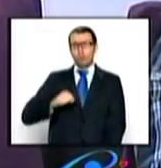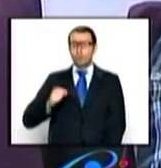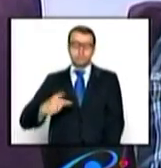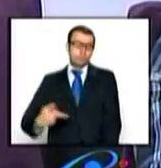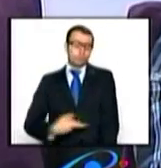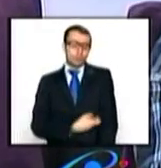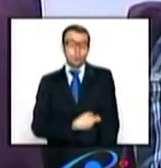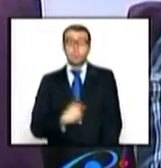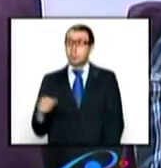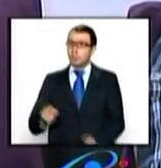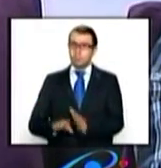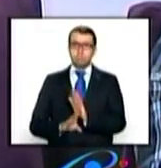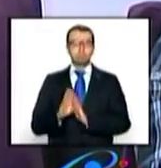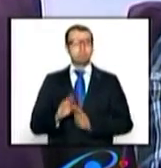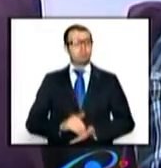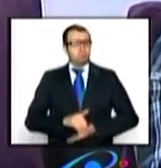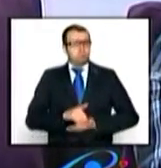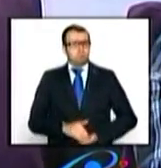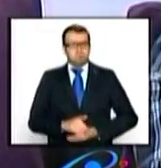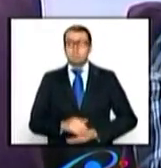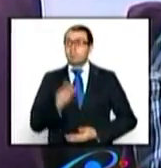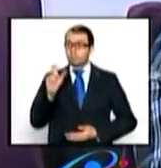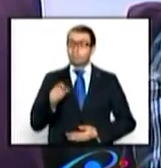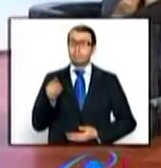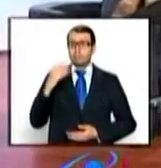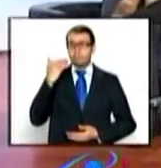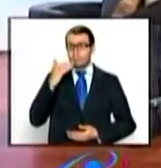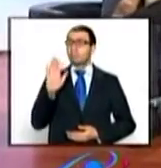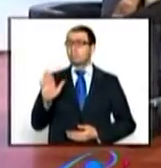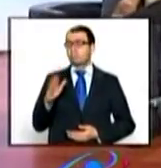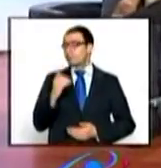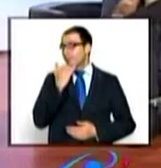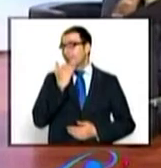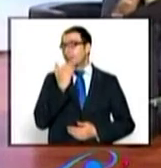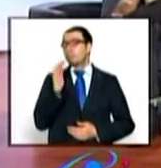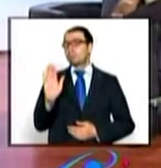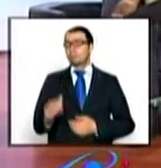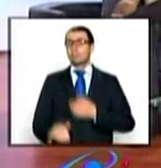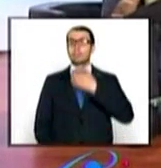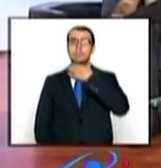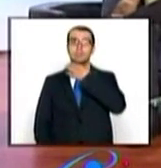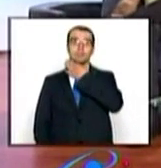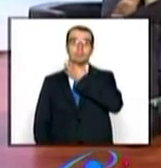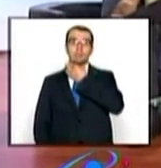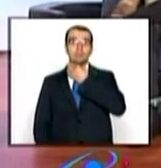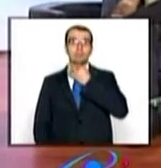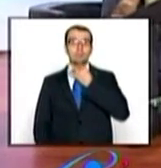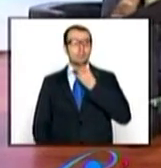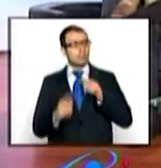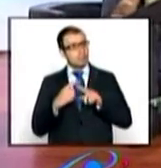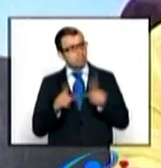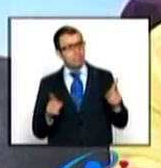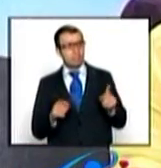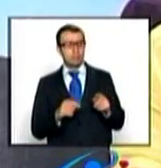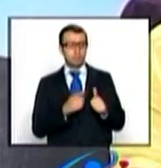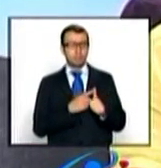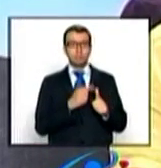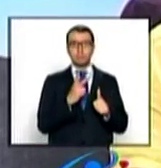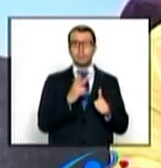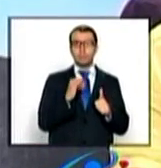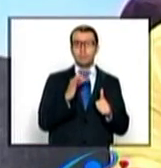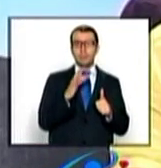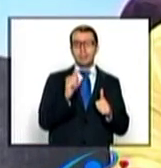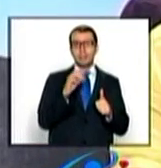realidad asombrosas y muy impresionantes en el paciente. ¿Cuáles son las diferencias bioquímicas entre una vitamina, entre